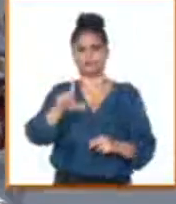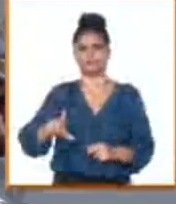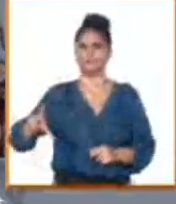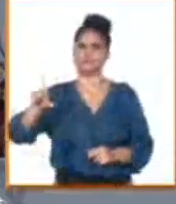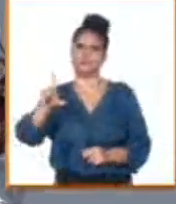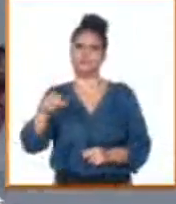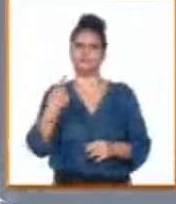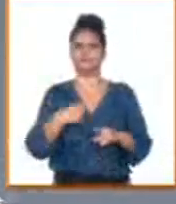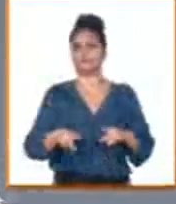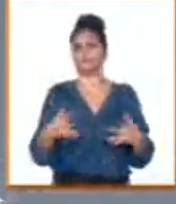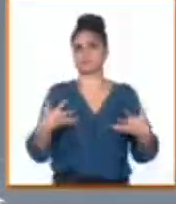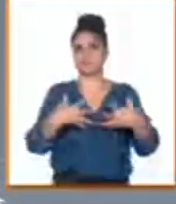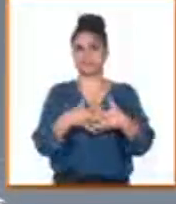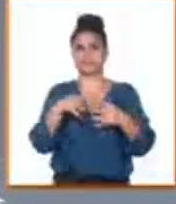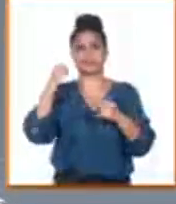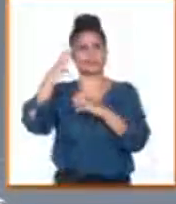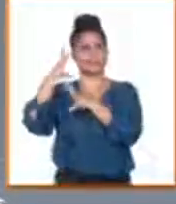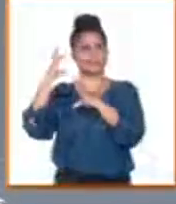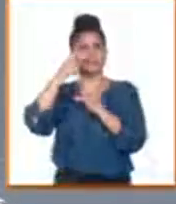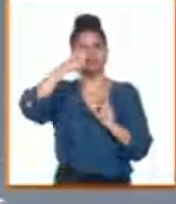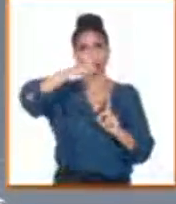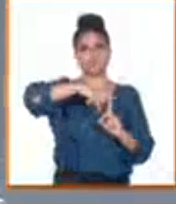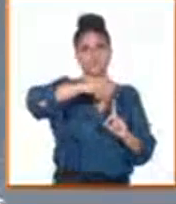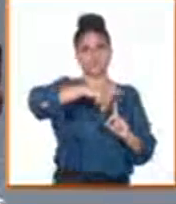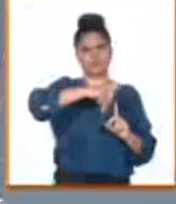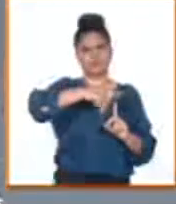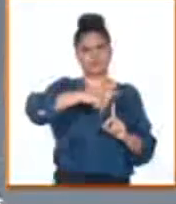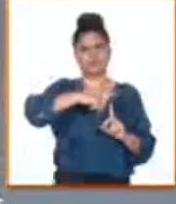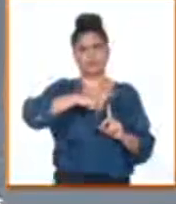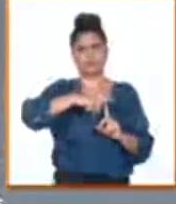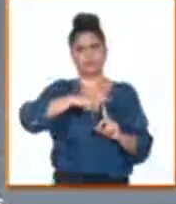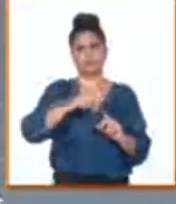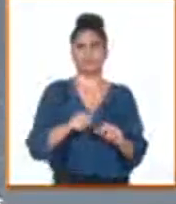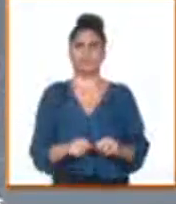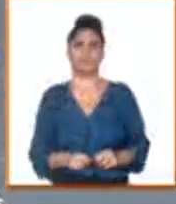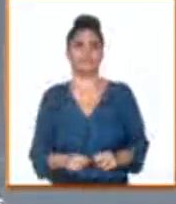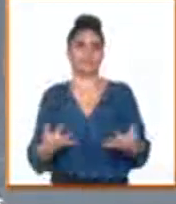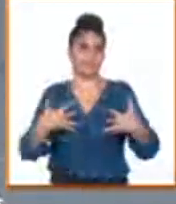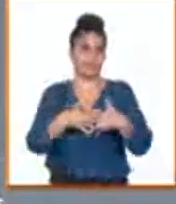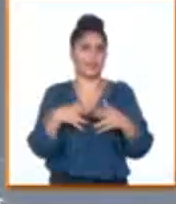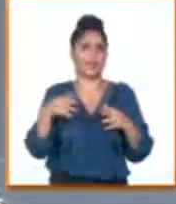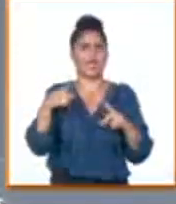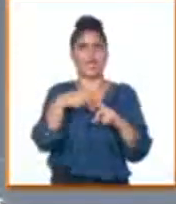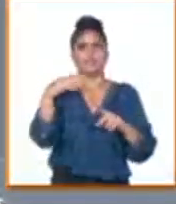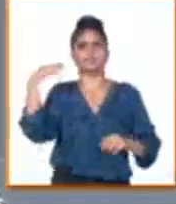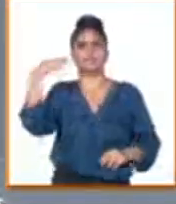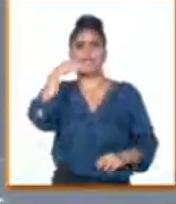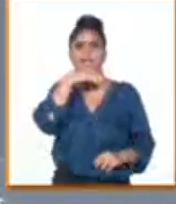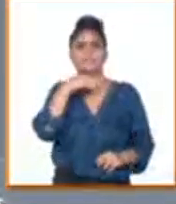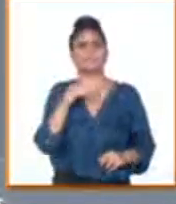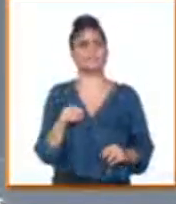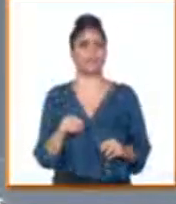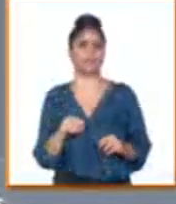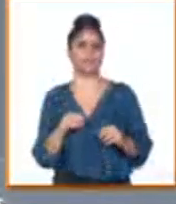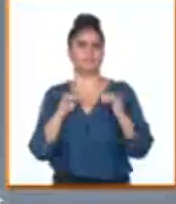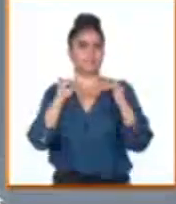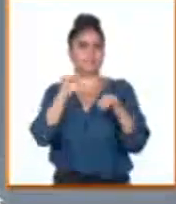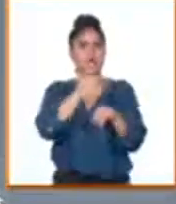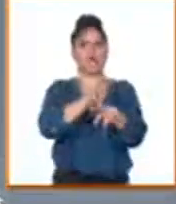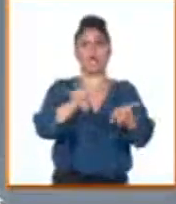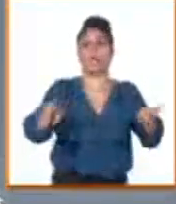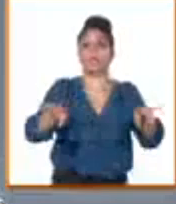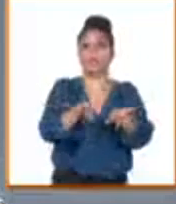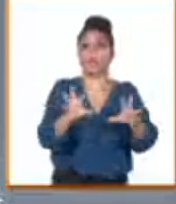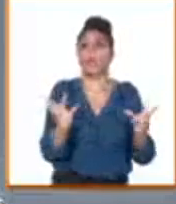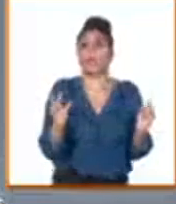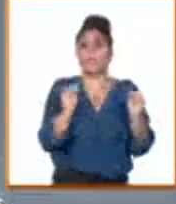ciencias técnicas. Por todo lo de la tecnología, la inteligencia artificial, las neurociencias, y hay que especializarse, hay que investigar, y